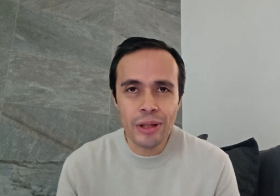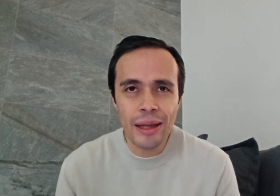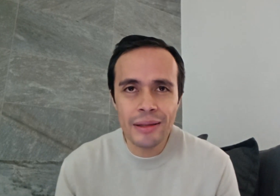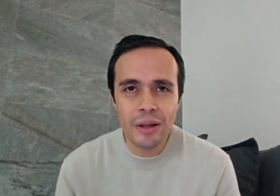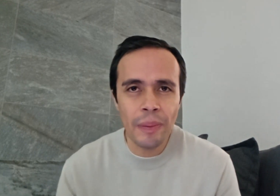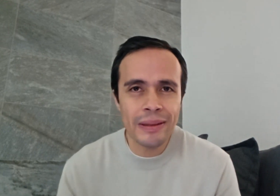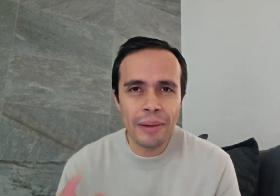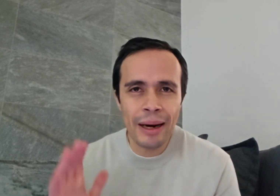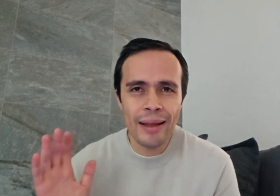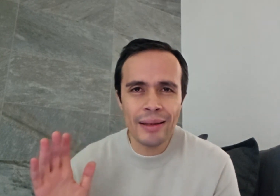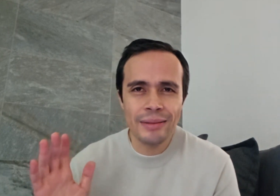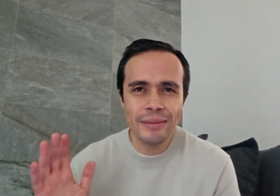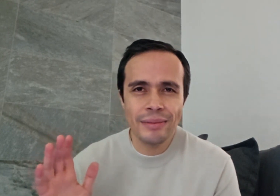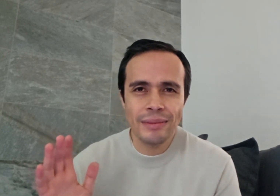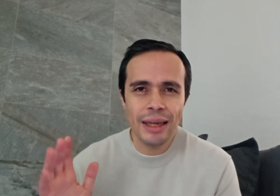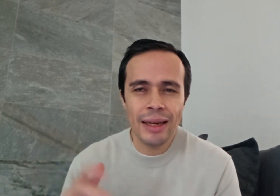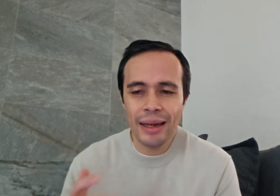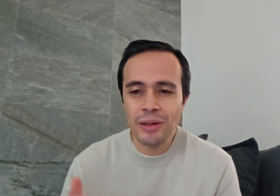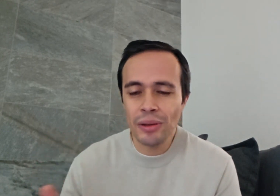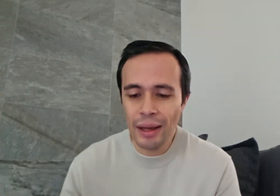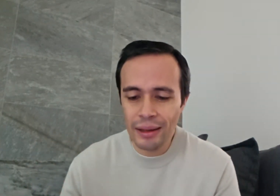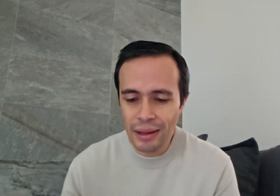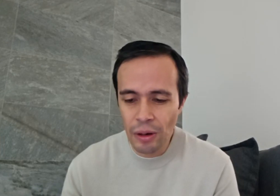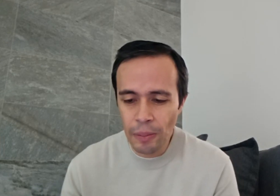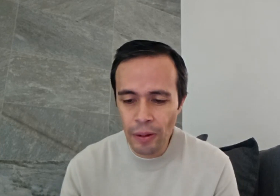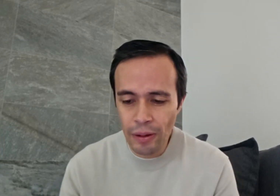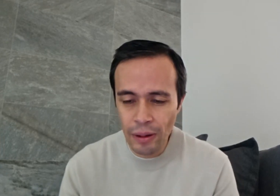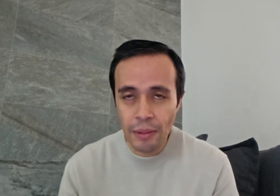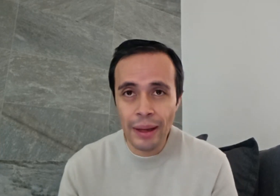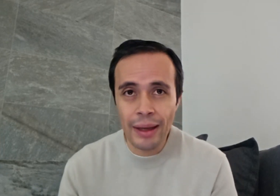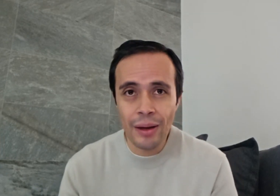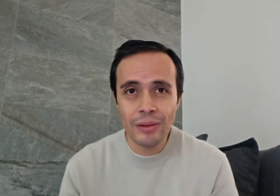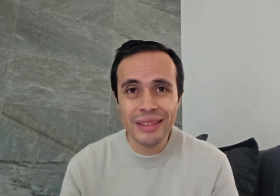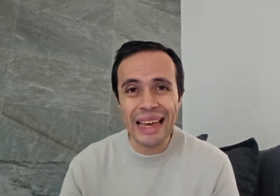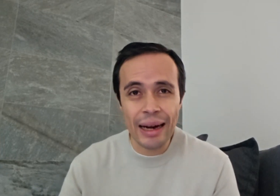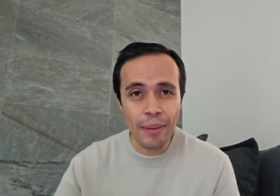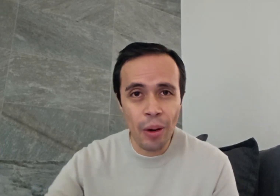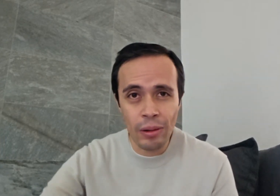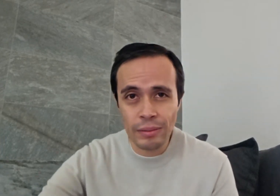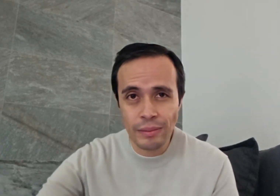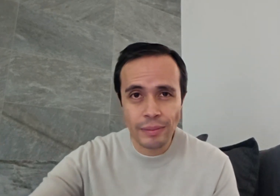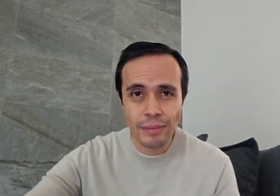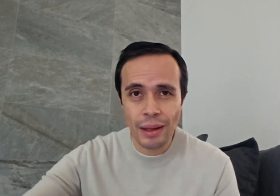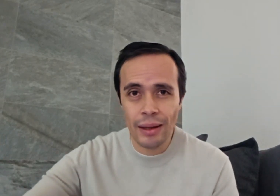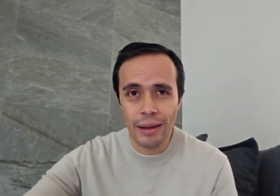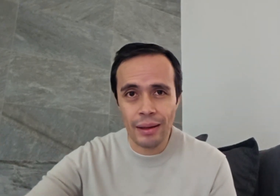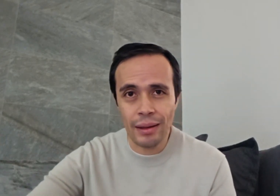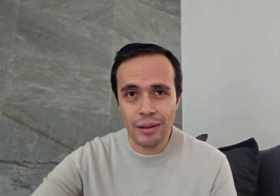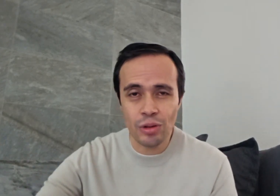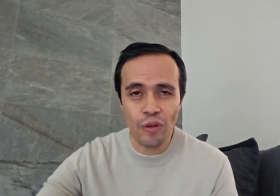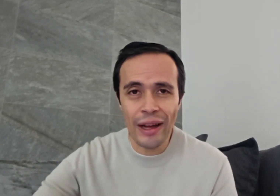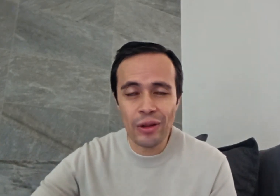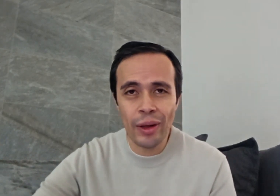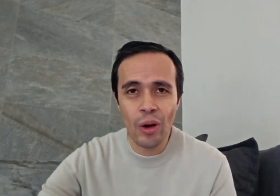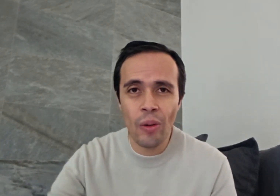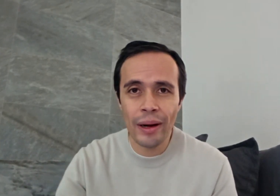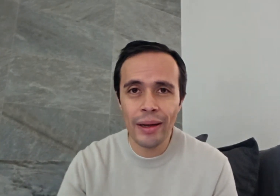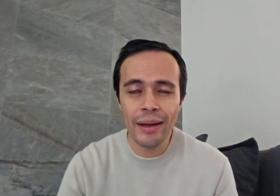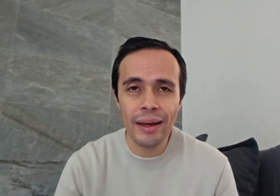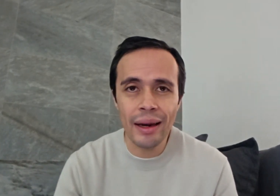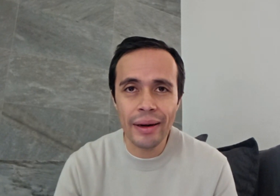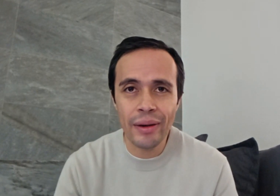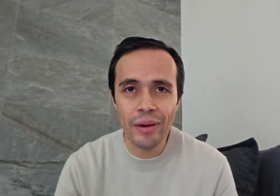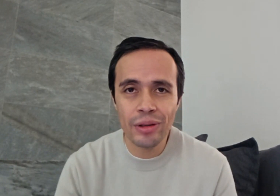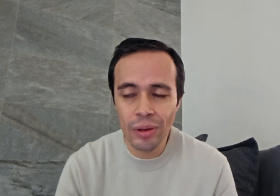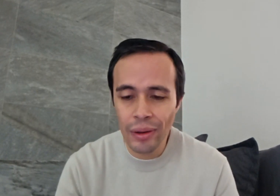eran ecocidas y no pasaba nada. En el caso de este grupo México, derramó sulfato de